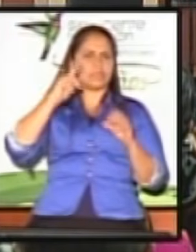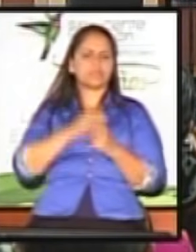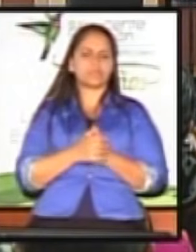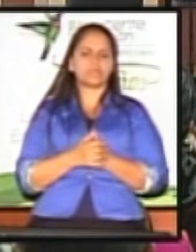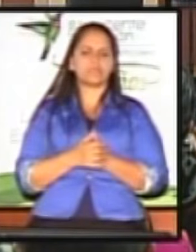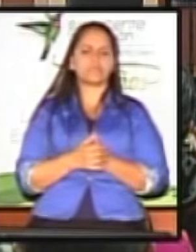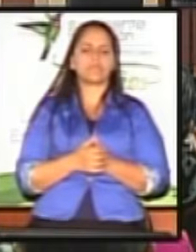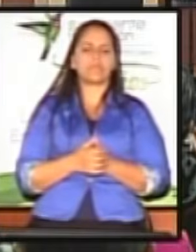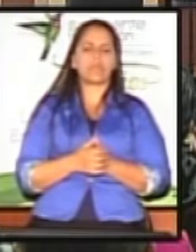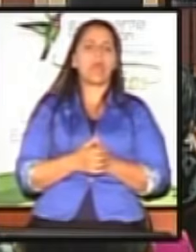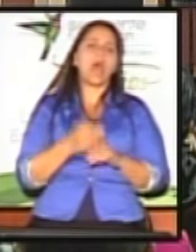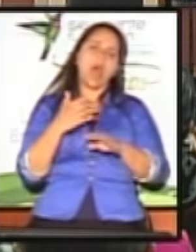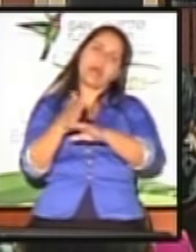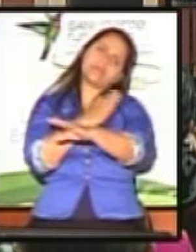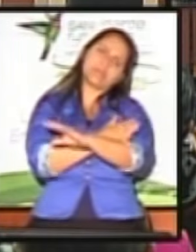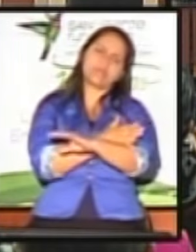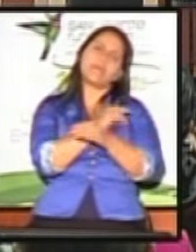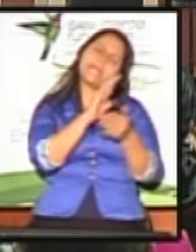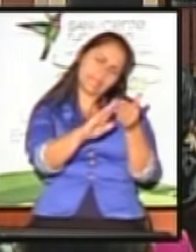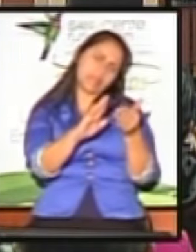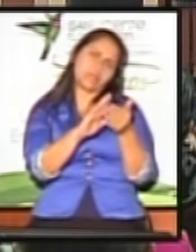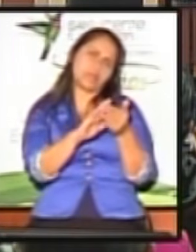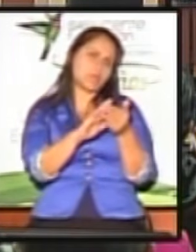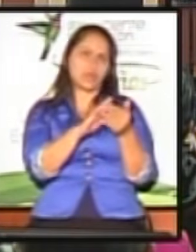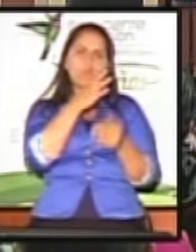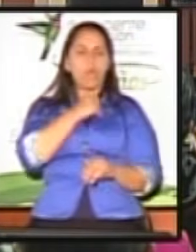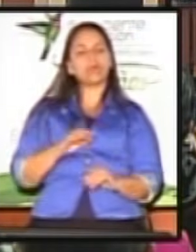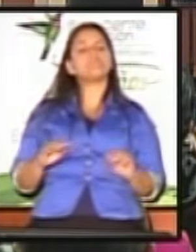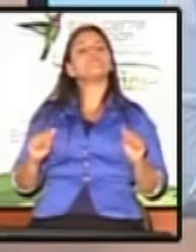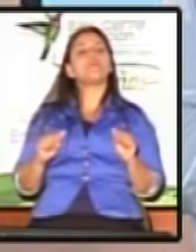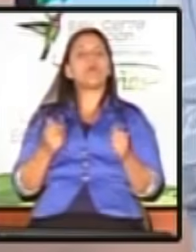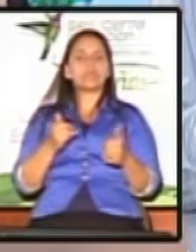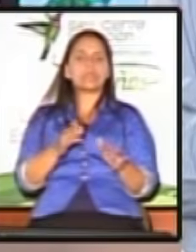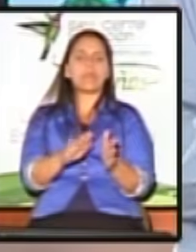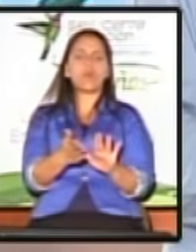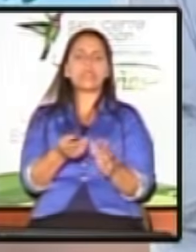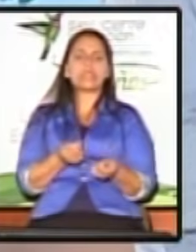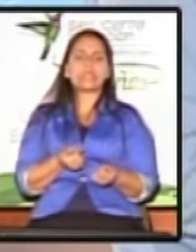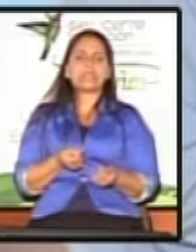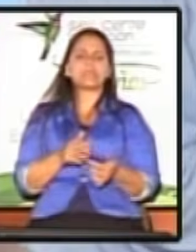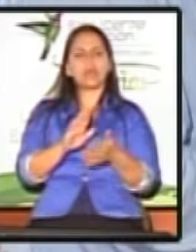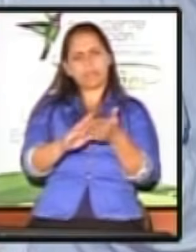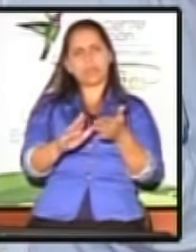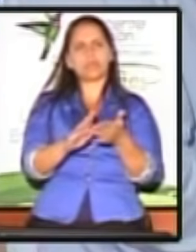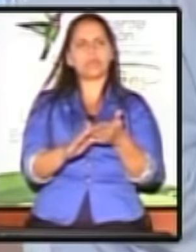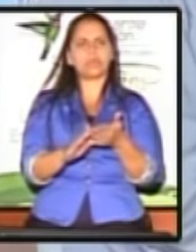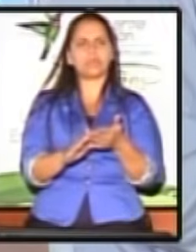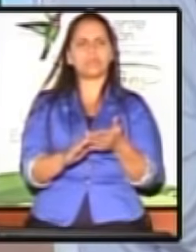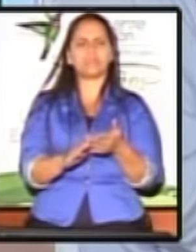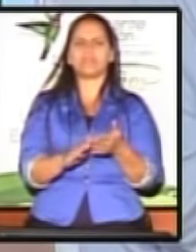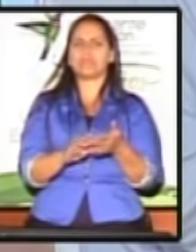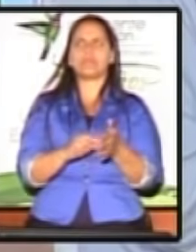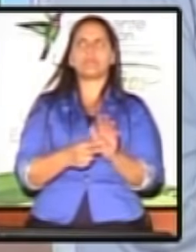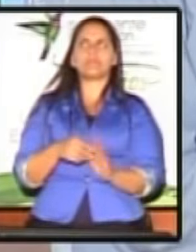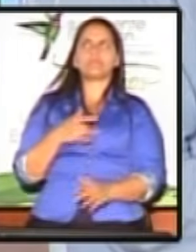perdones y súplicas que no habían, que no estoy diciendo que no se deban hacer, pero que cuando llegan a invadir, porque